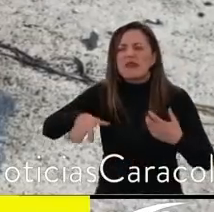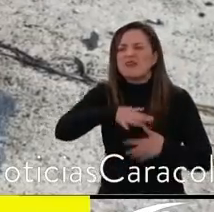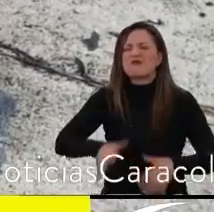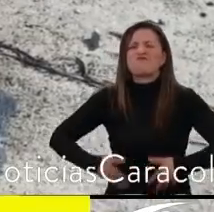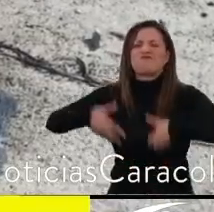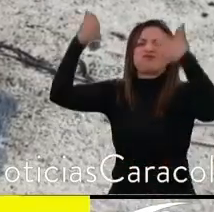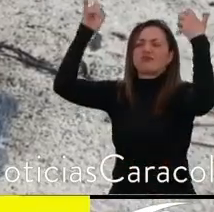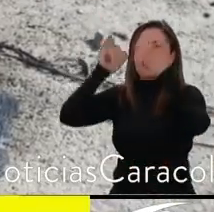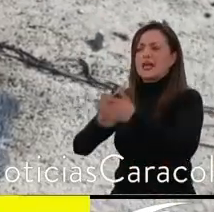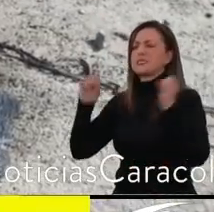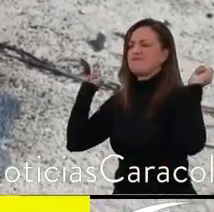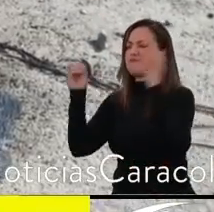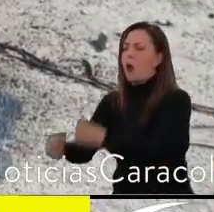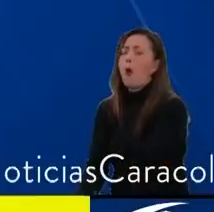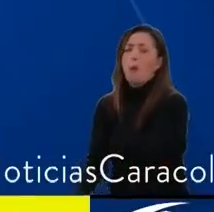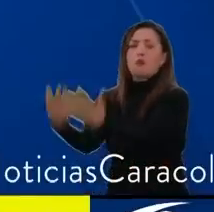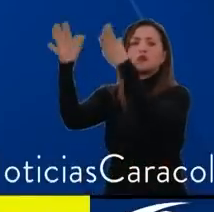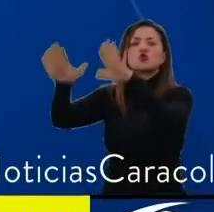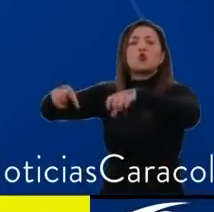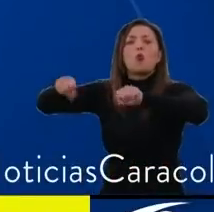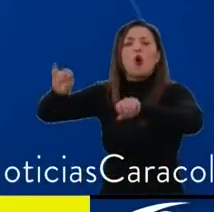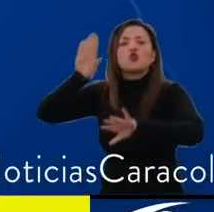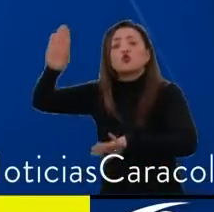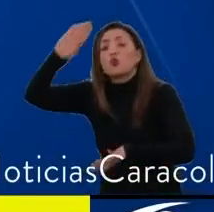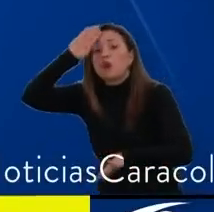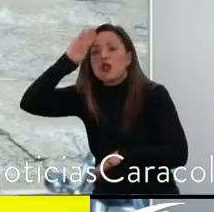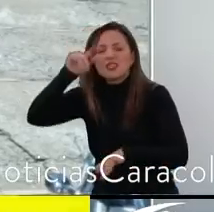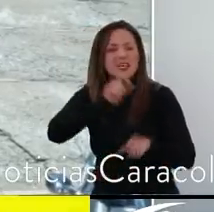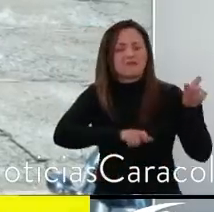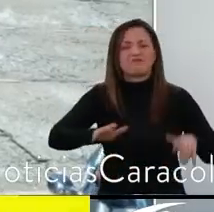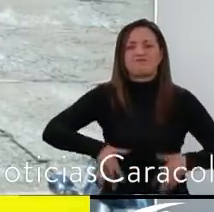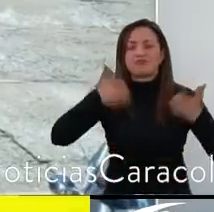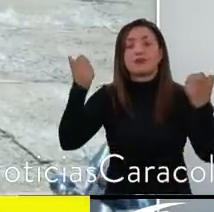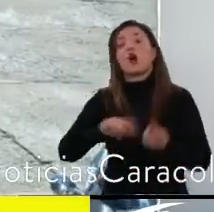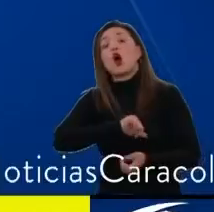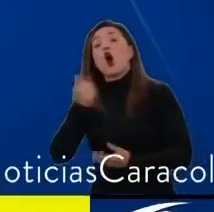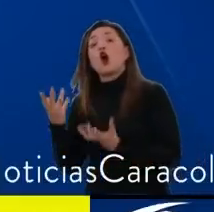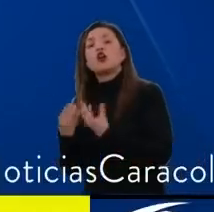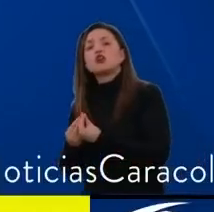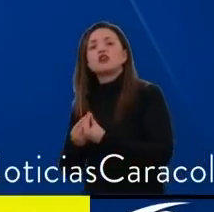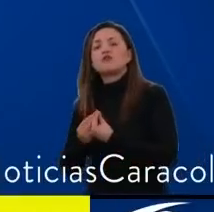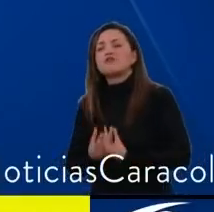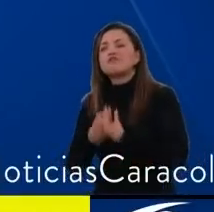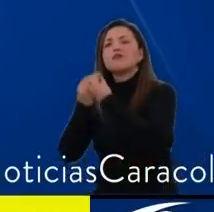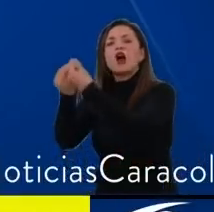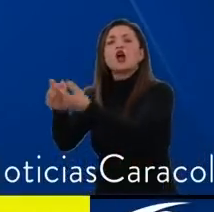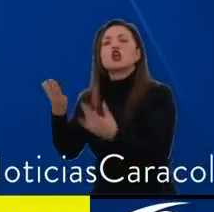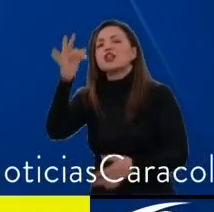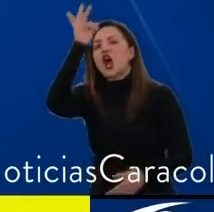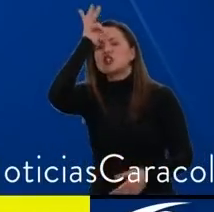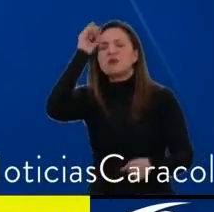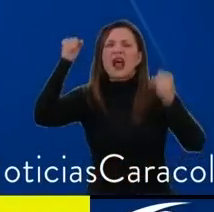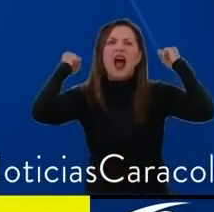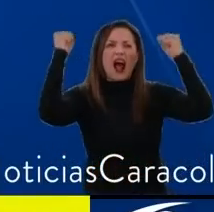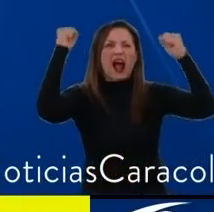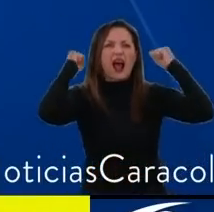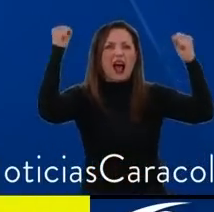que incineró una moto de la policía. Otro grupo de personas se trasladó al hospital a protestar.